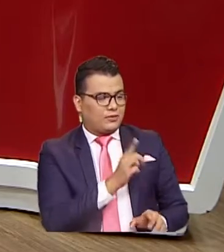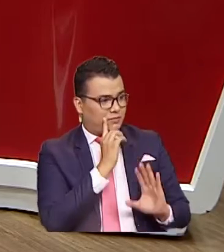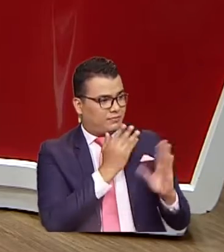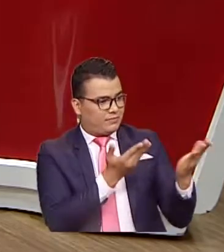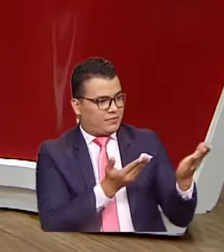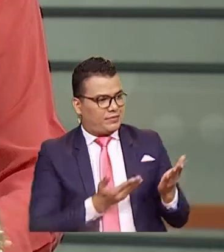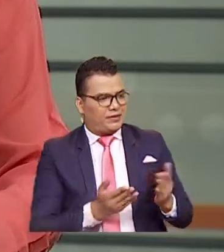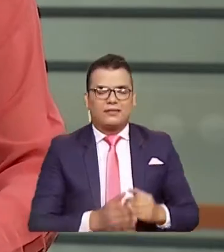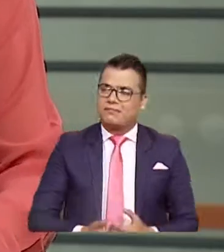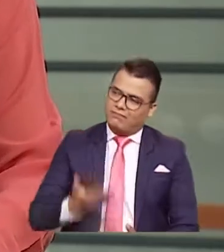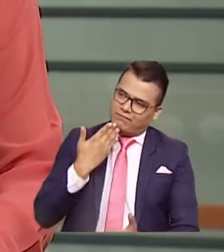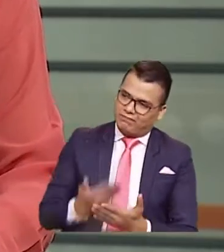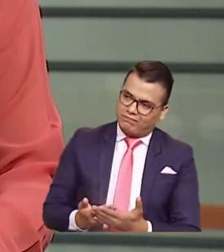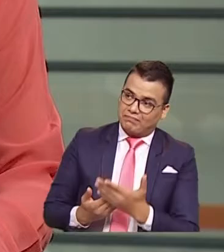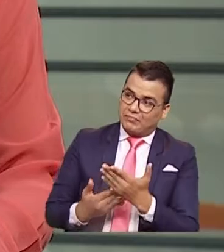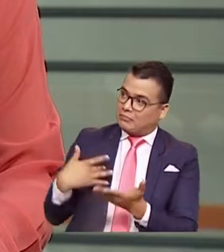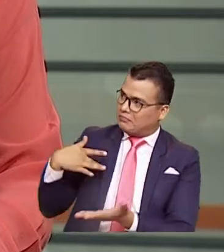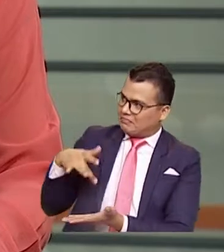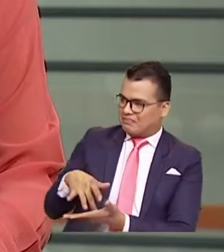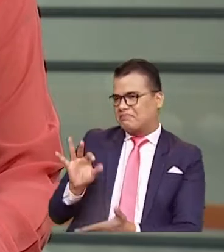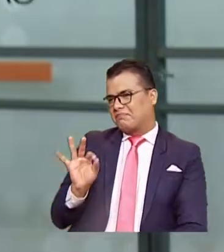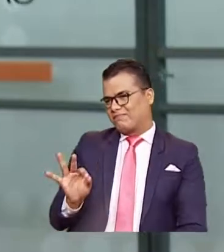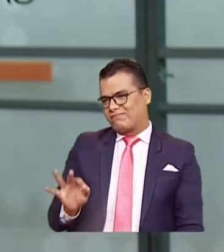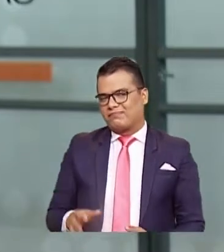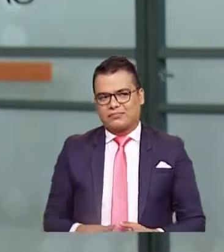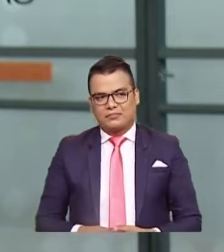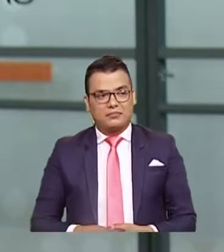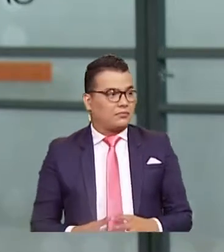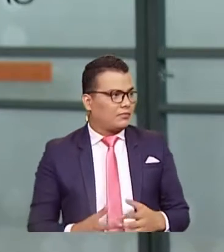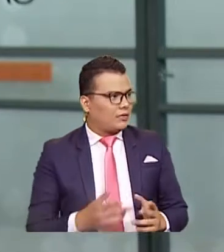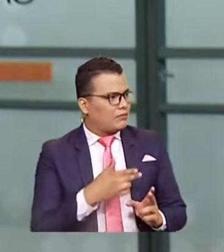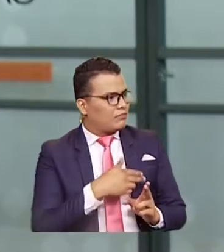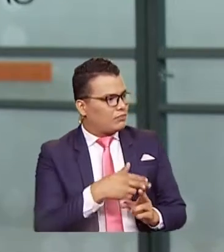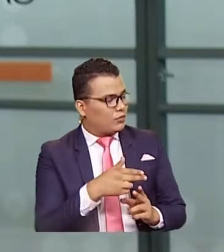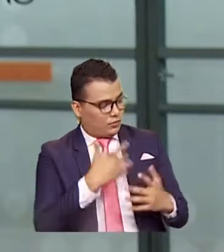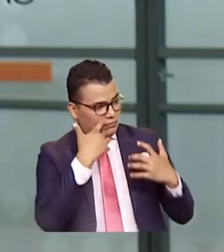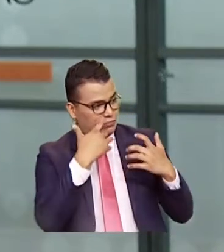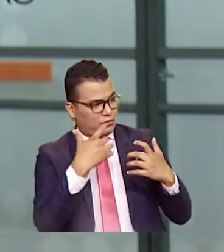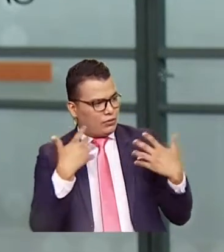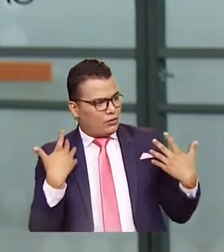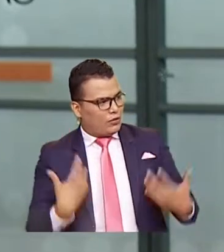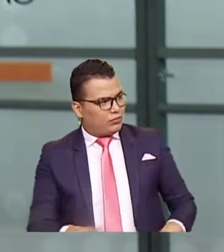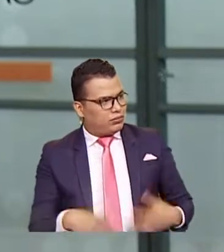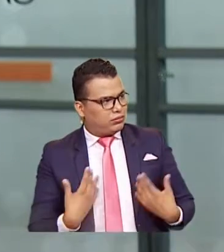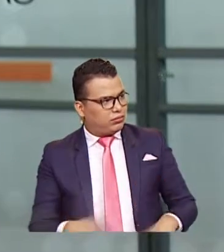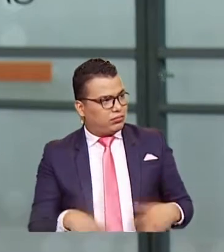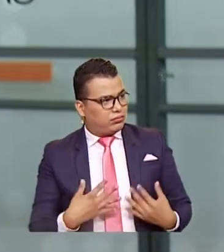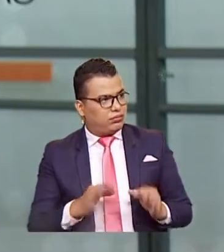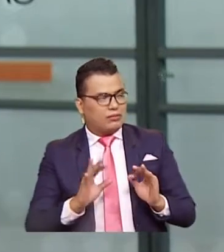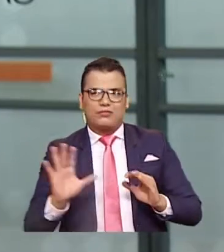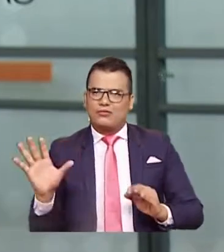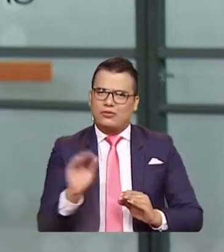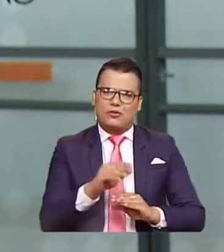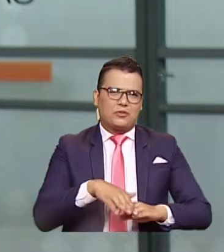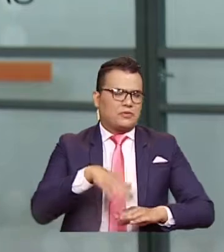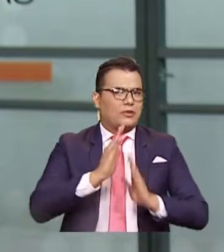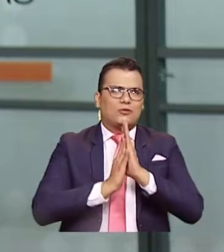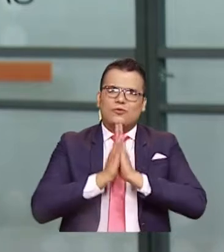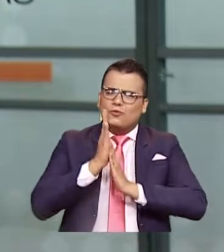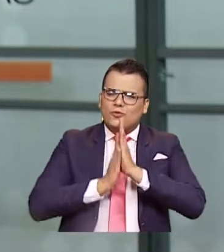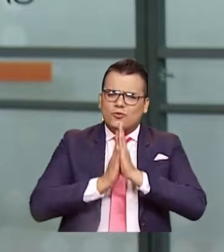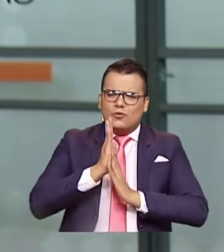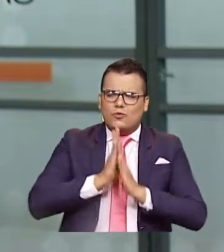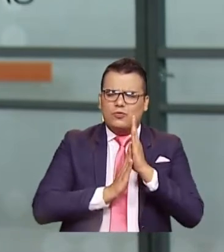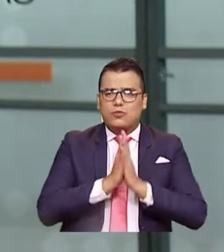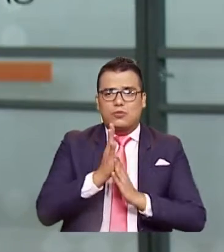noticias muchísimas gracias qué bueno estar aquí bueno se viene la temporada más fuerte y la que mucha gente fuera de cali pues